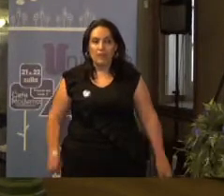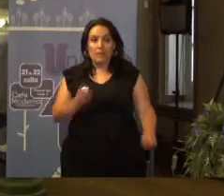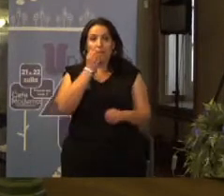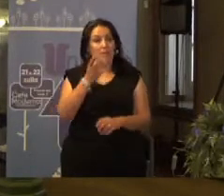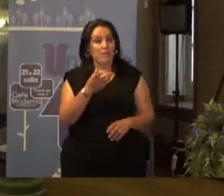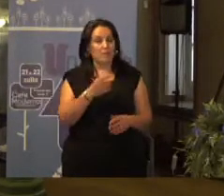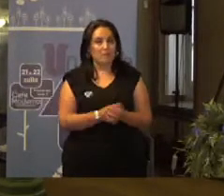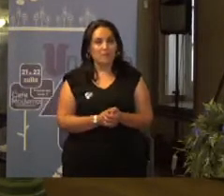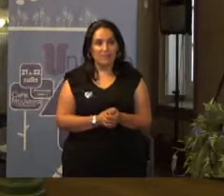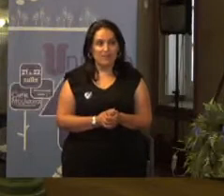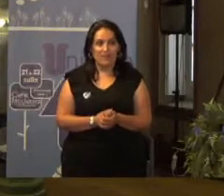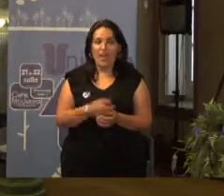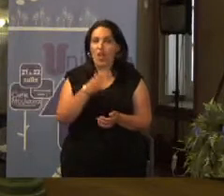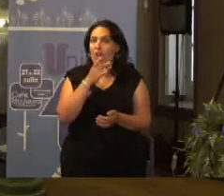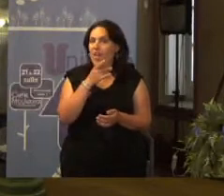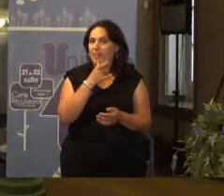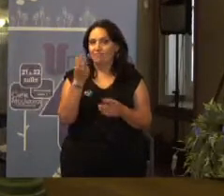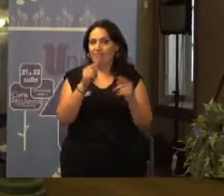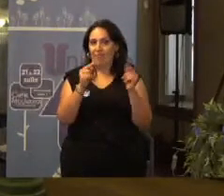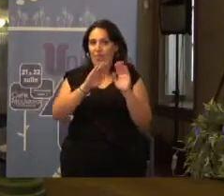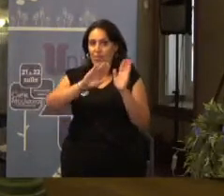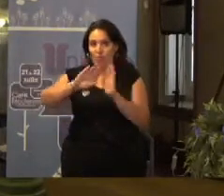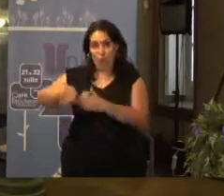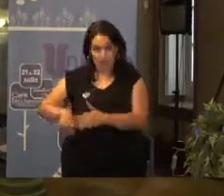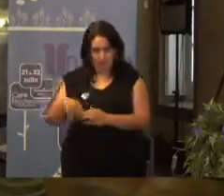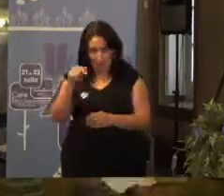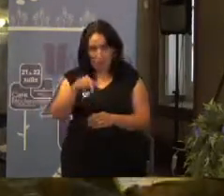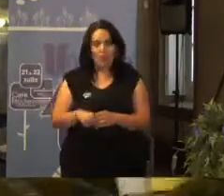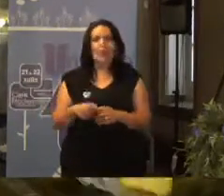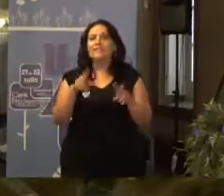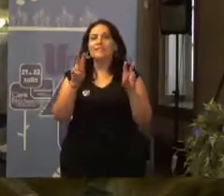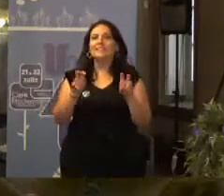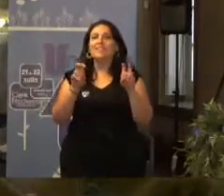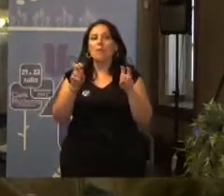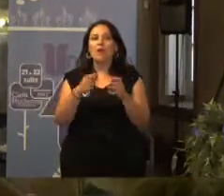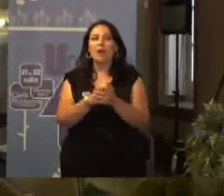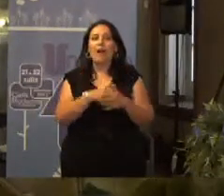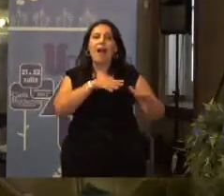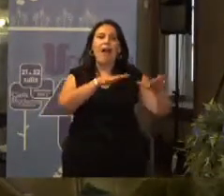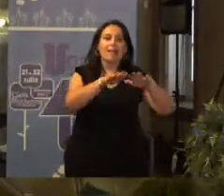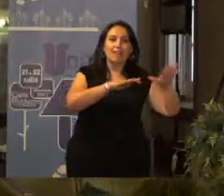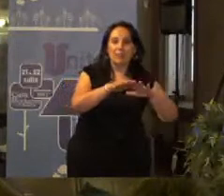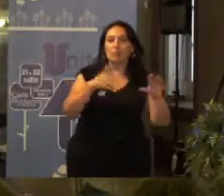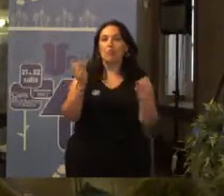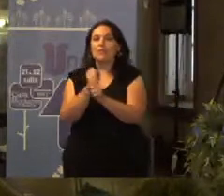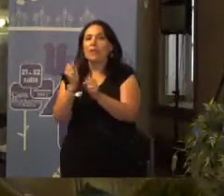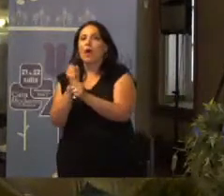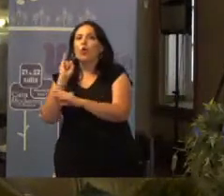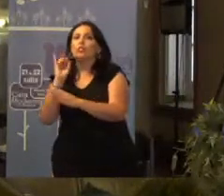Ben, pois imos coa derradeira mesa de hoxe, que é sobre conciliar activismo e traballo